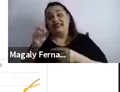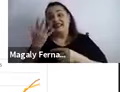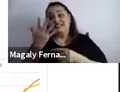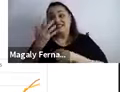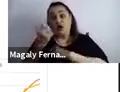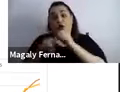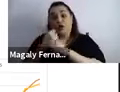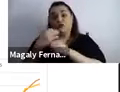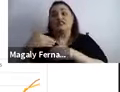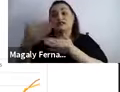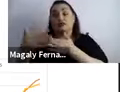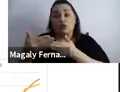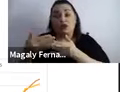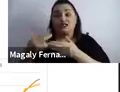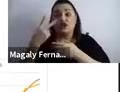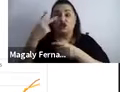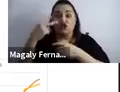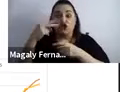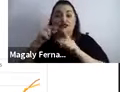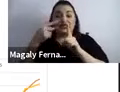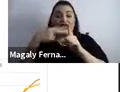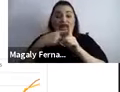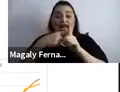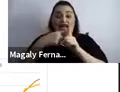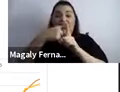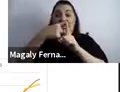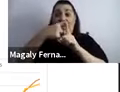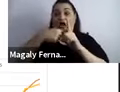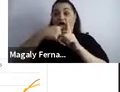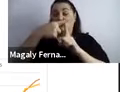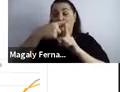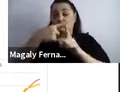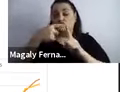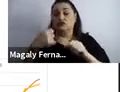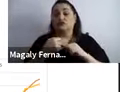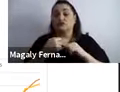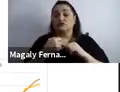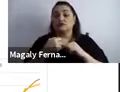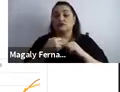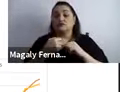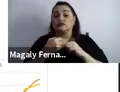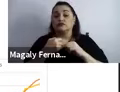por encima de los niveles preindustriales eran los que